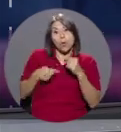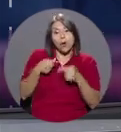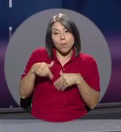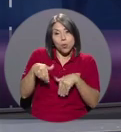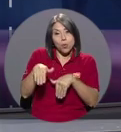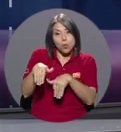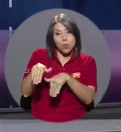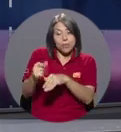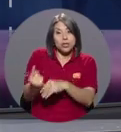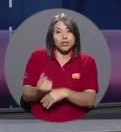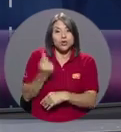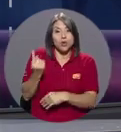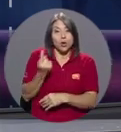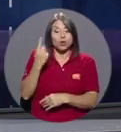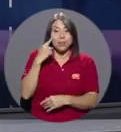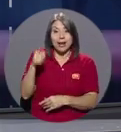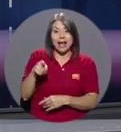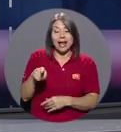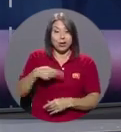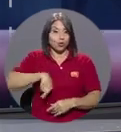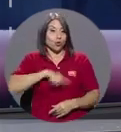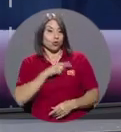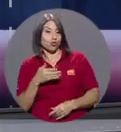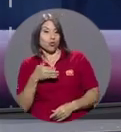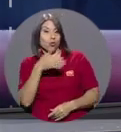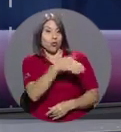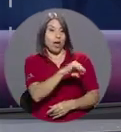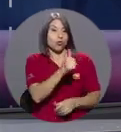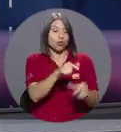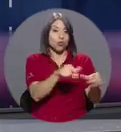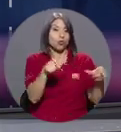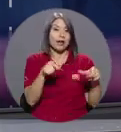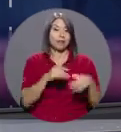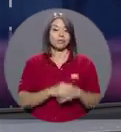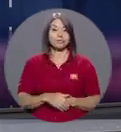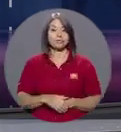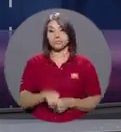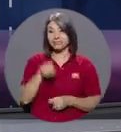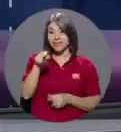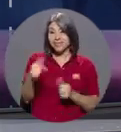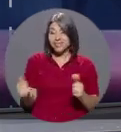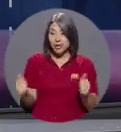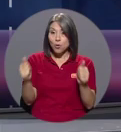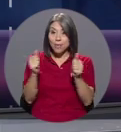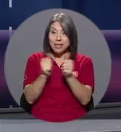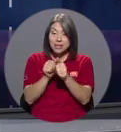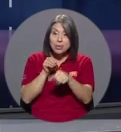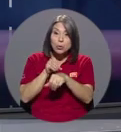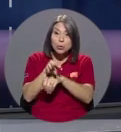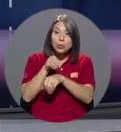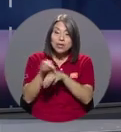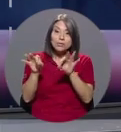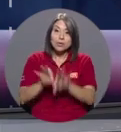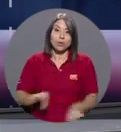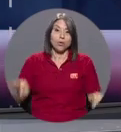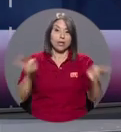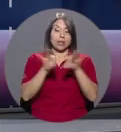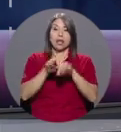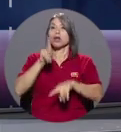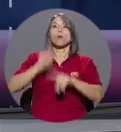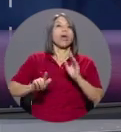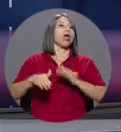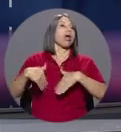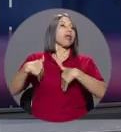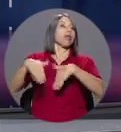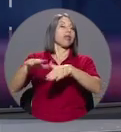va dejando poco a poco solos para poder seguir realizando otros proyectos en otras partes. Ese acompañamiento es súper importante, ¿verdad? No se